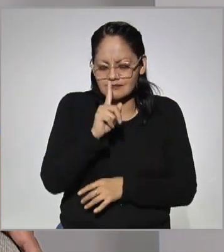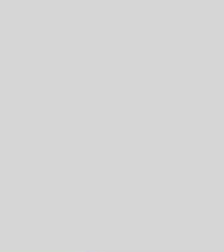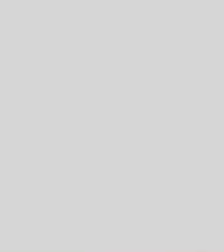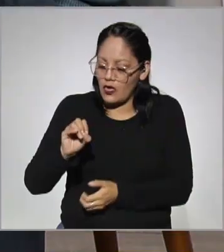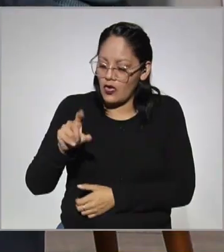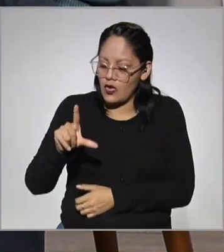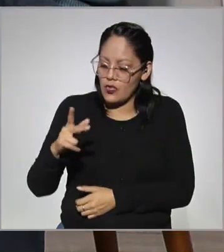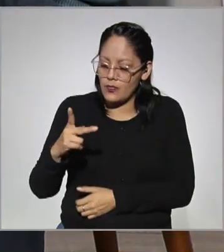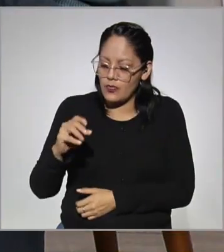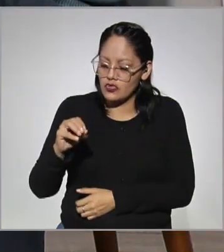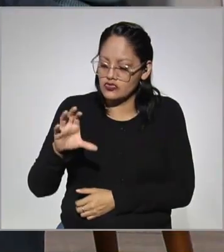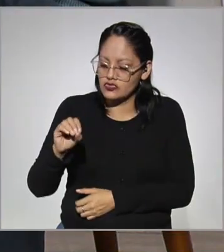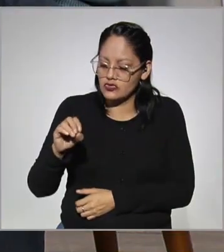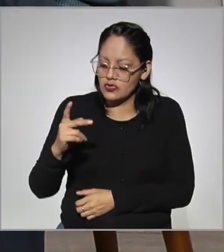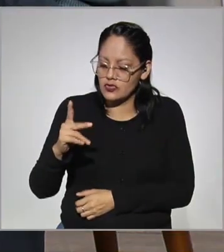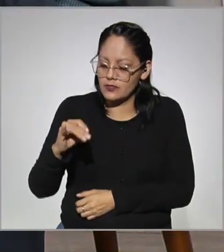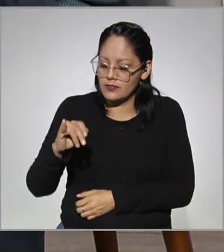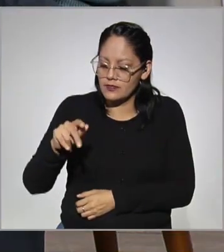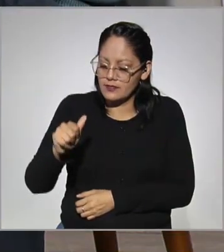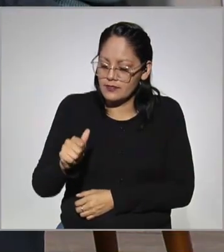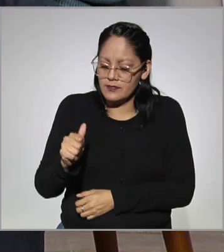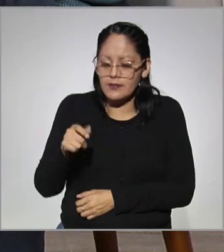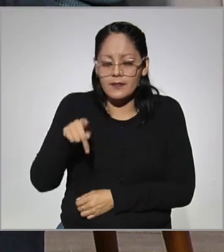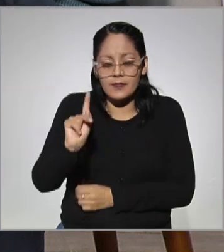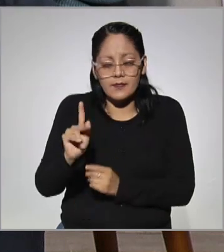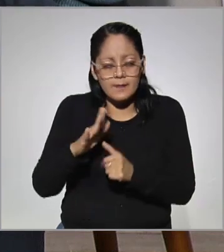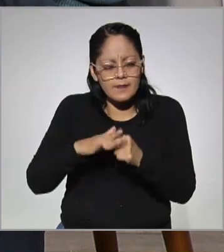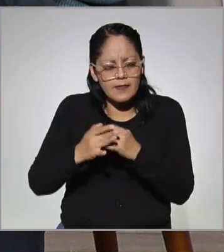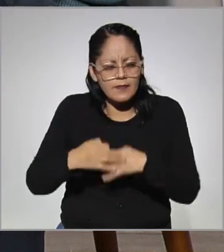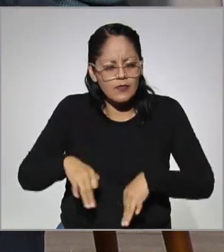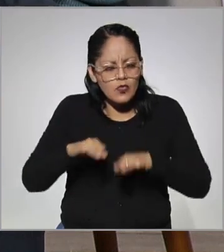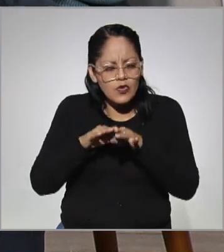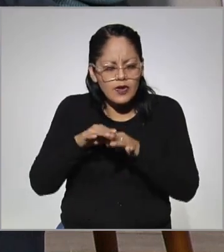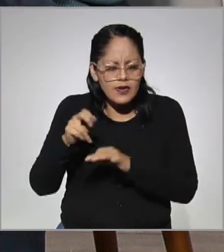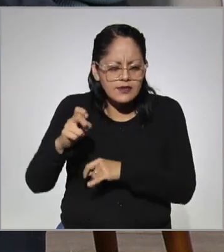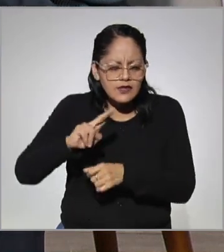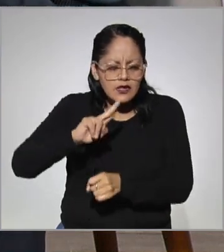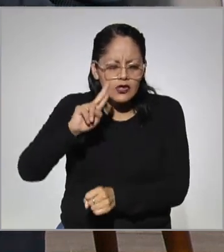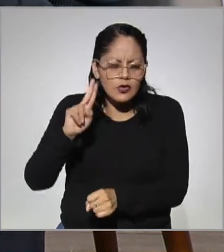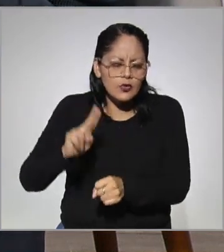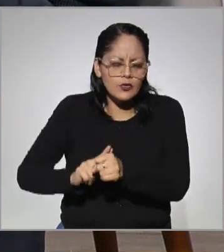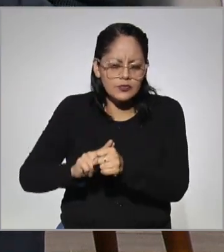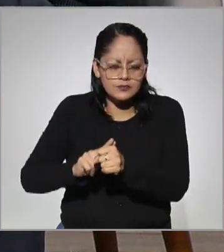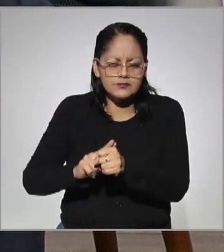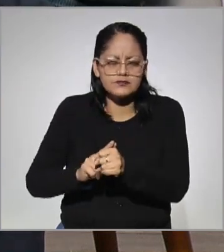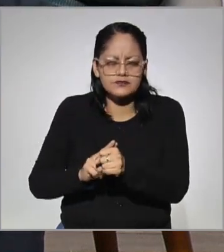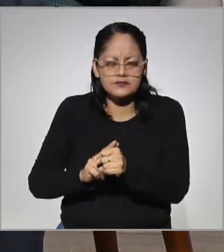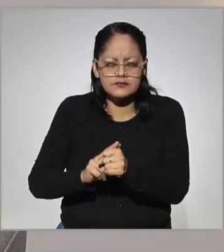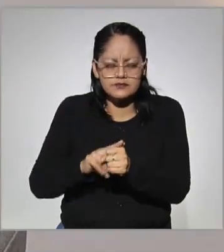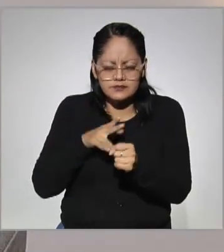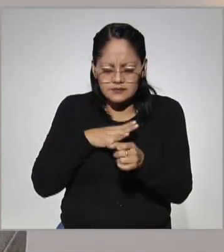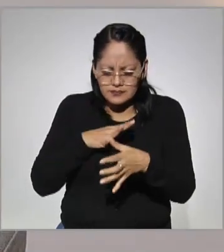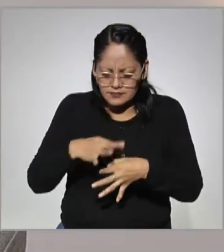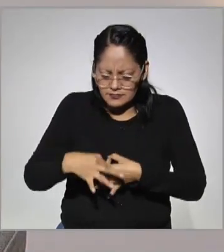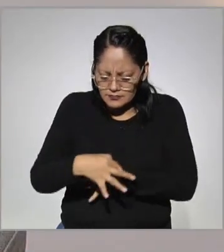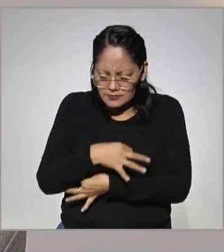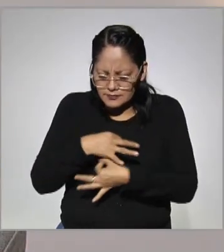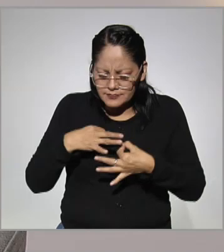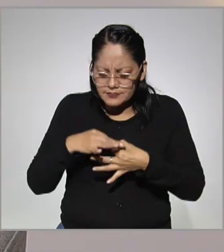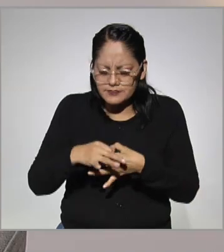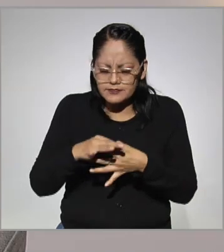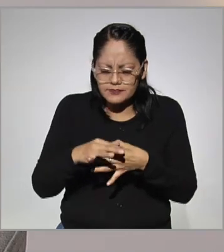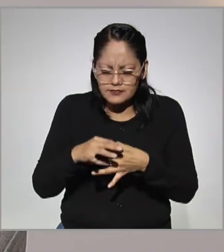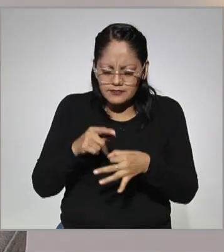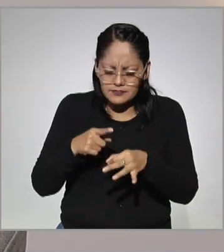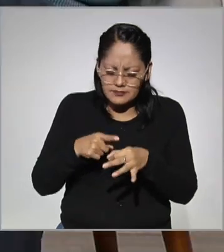procedimiento rápido. Pero es importante que ante cualquier anormalidad de esa celularidad de ese tejido se tome